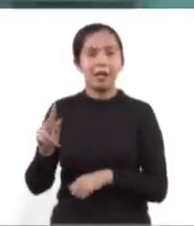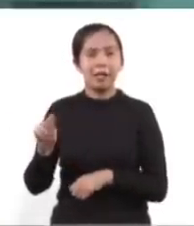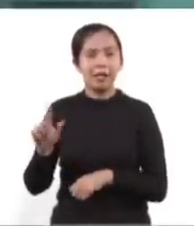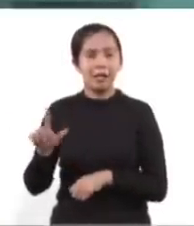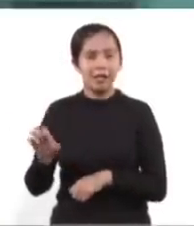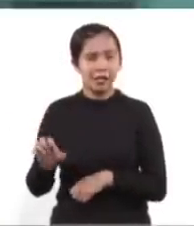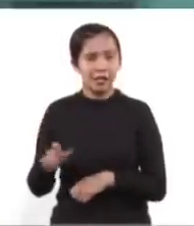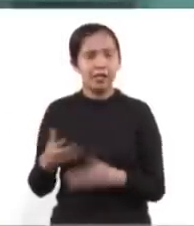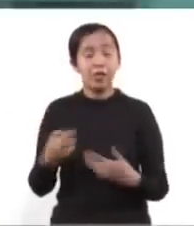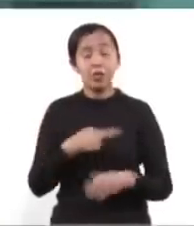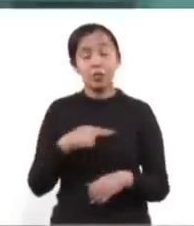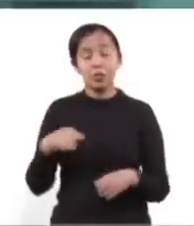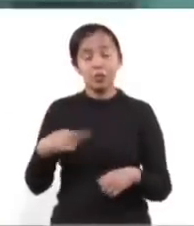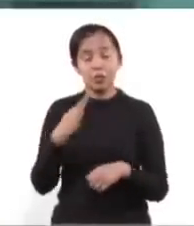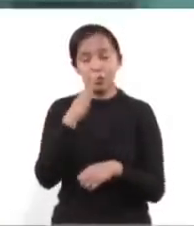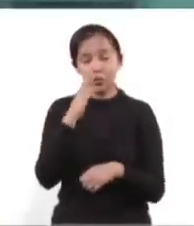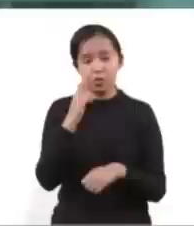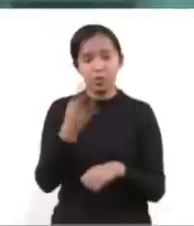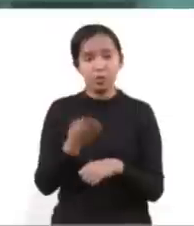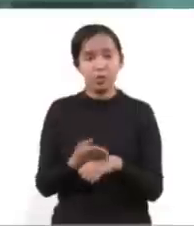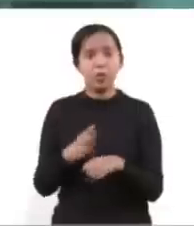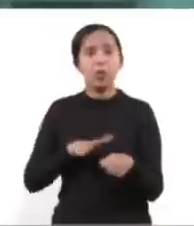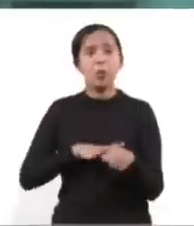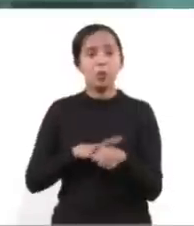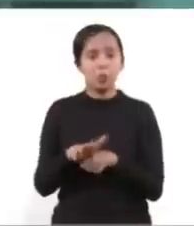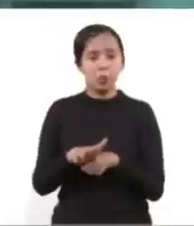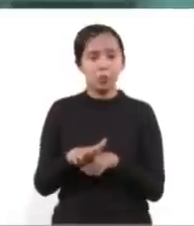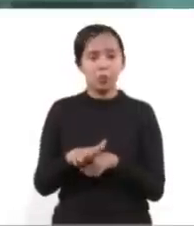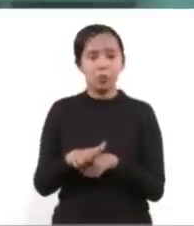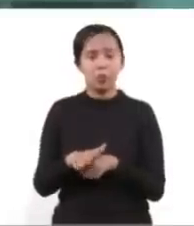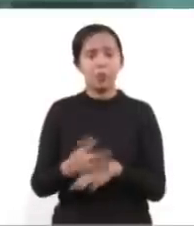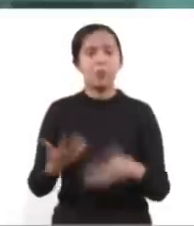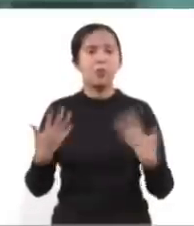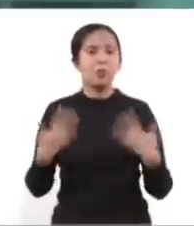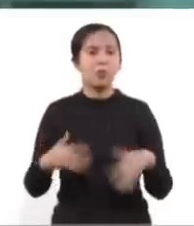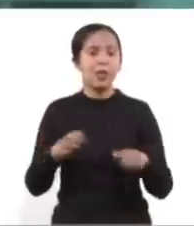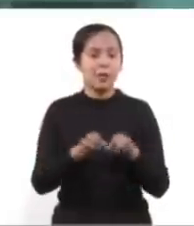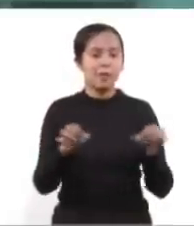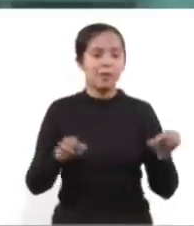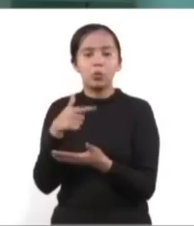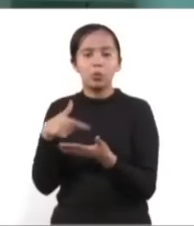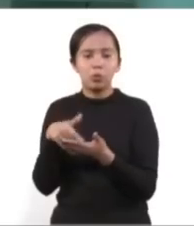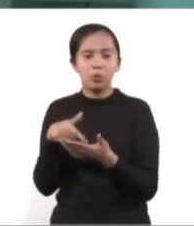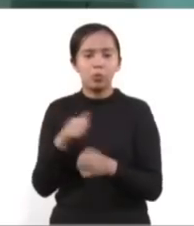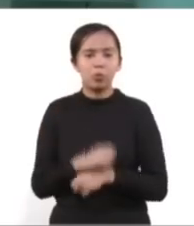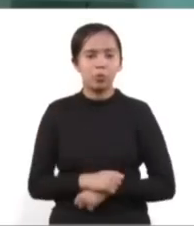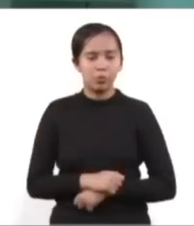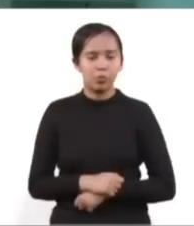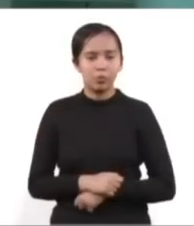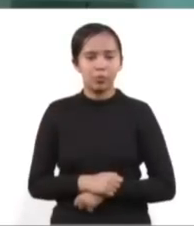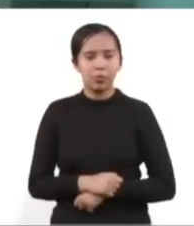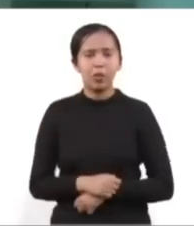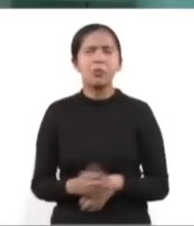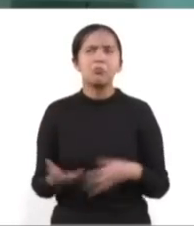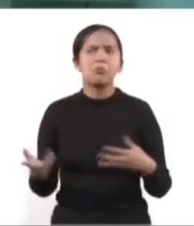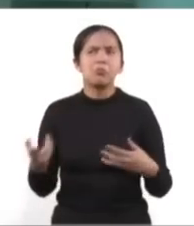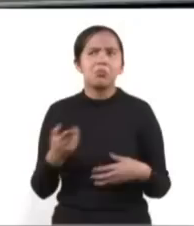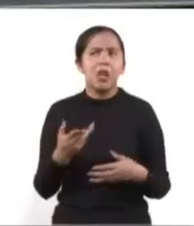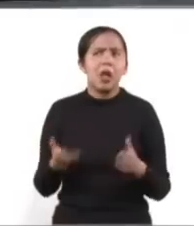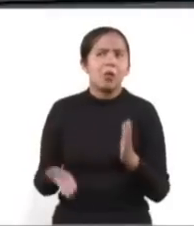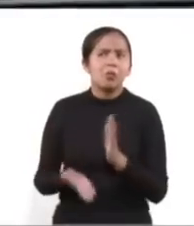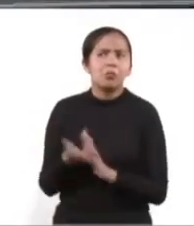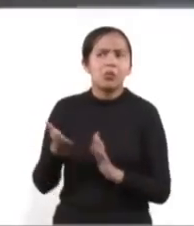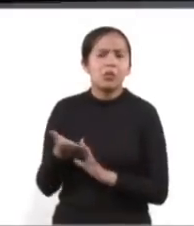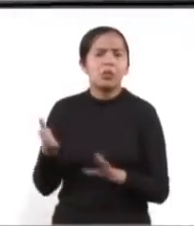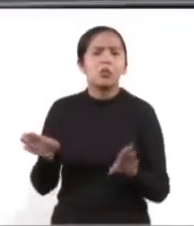nuestra obligación y responsabilidad es fortalecer estas empresas. ¿Cómo se hizo?